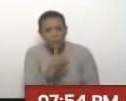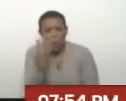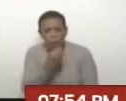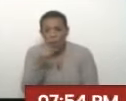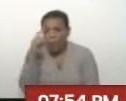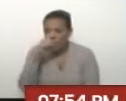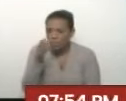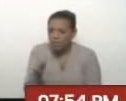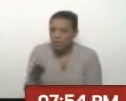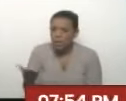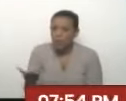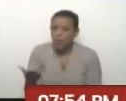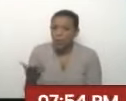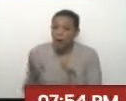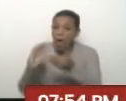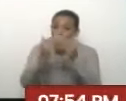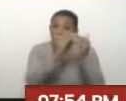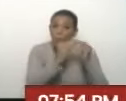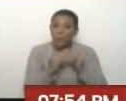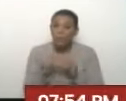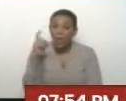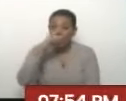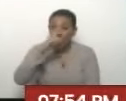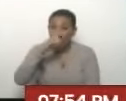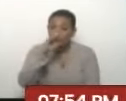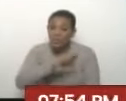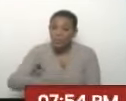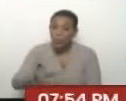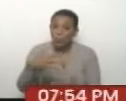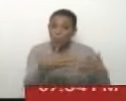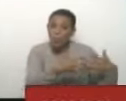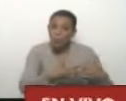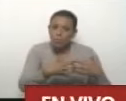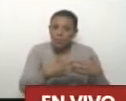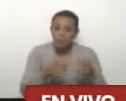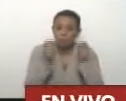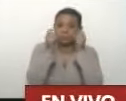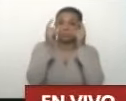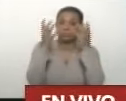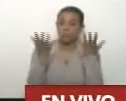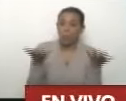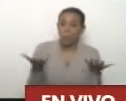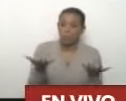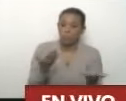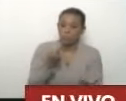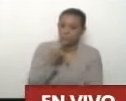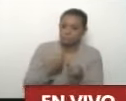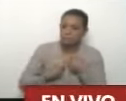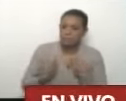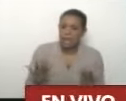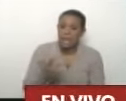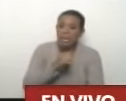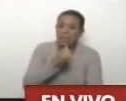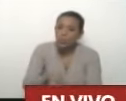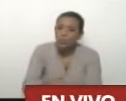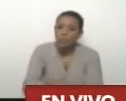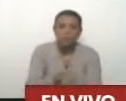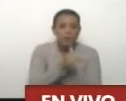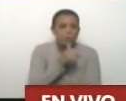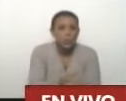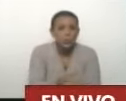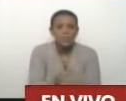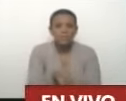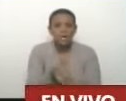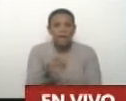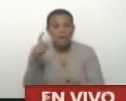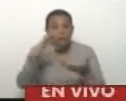judío, a nombre de la comunidad judía de Estados Unidos. Nos decía la denuncia, la